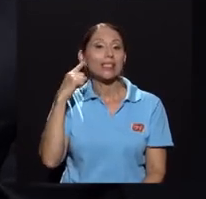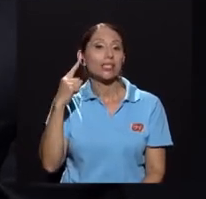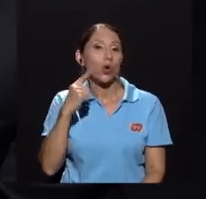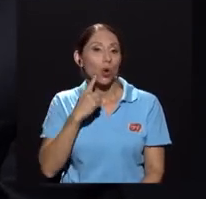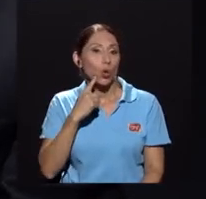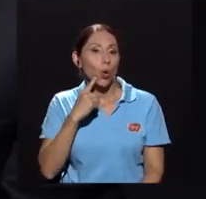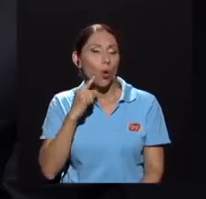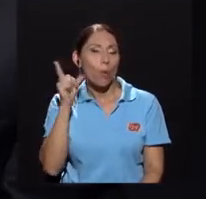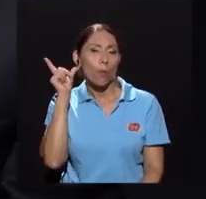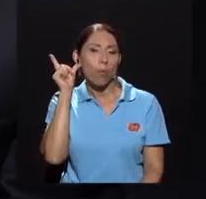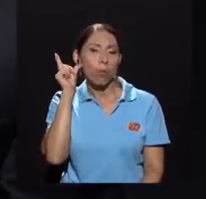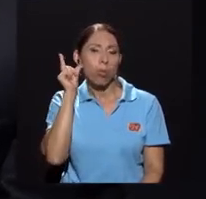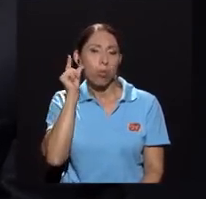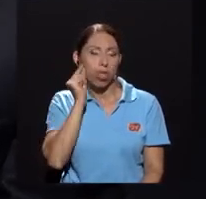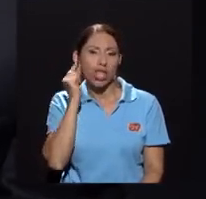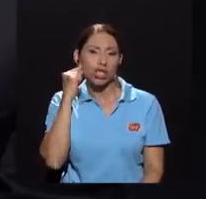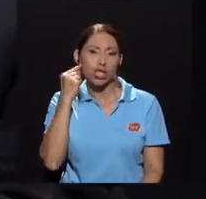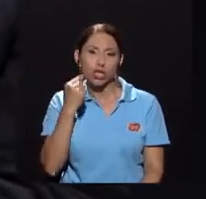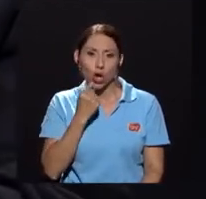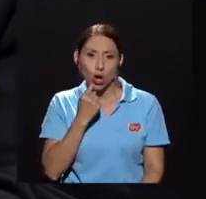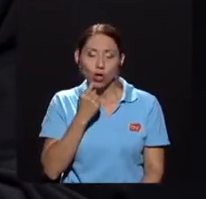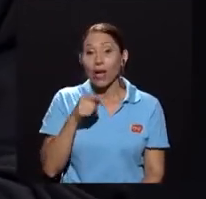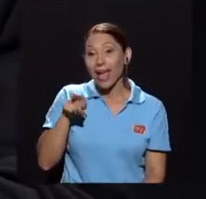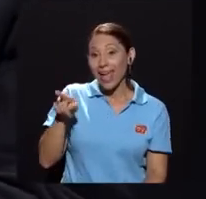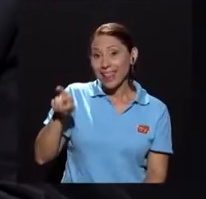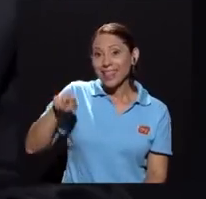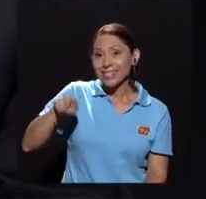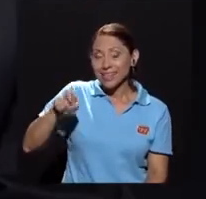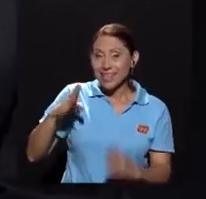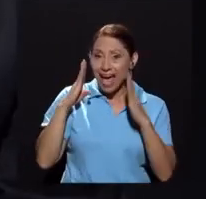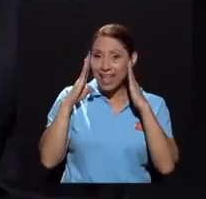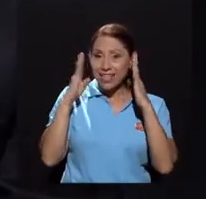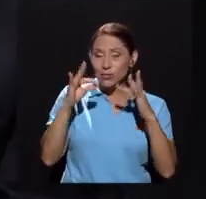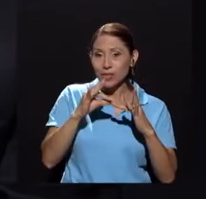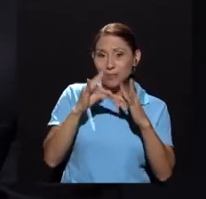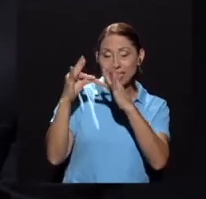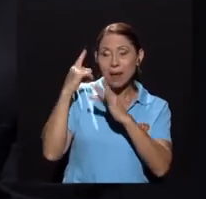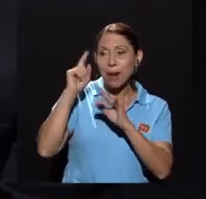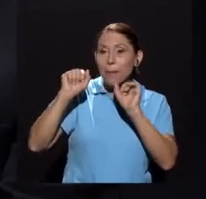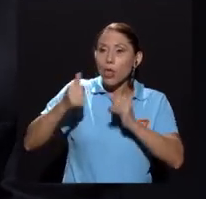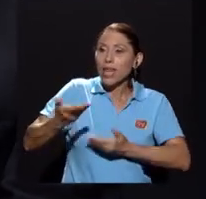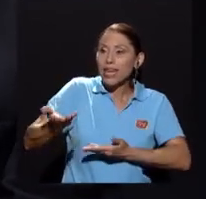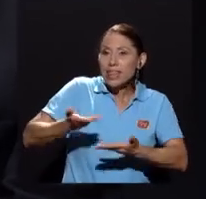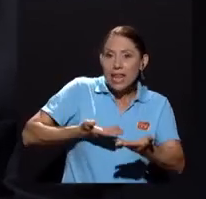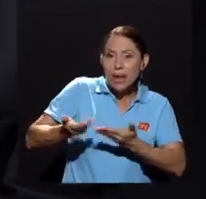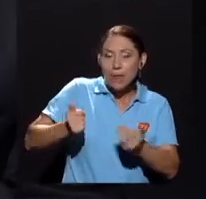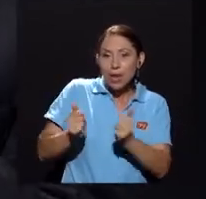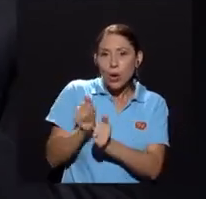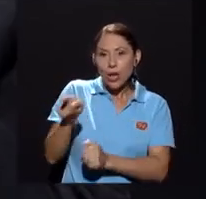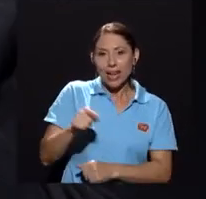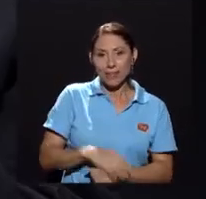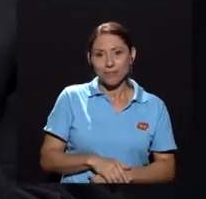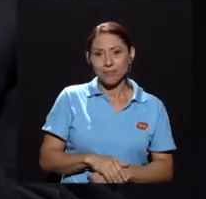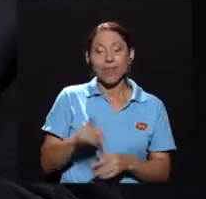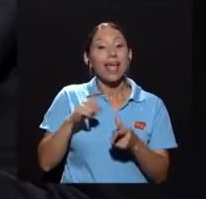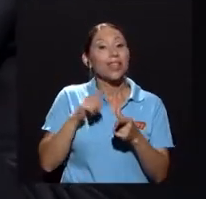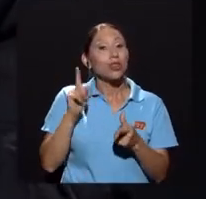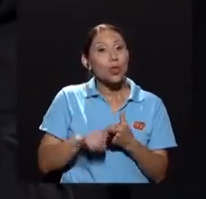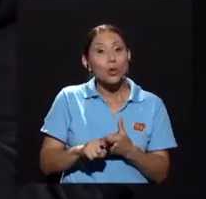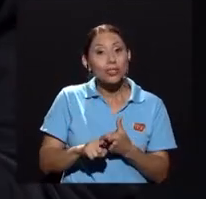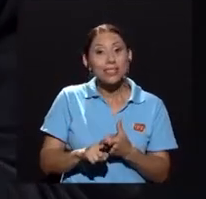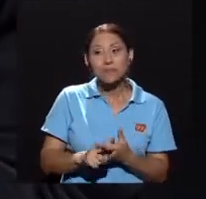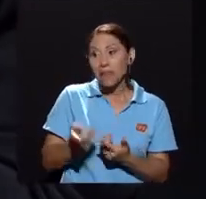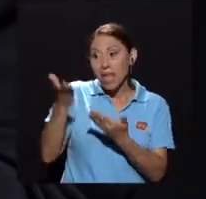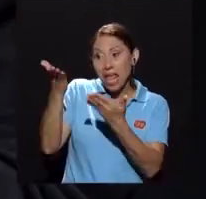requiere entonces de una atención especial para poder intercambiar con él pero entonces dentro de su sordera en